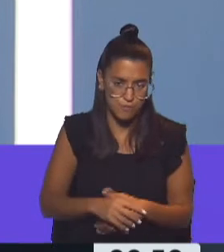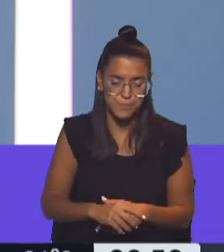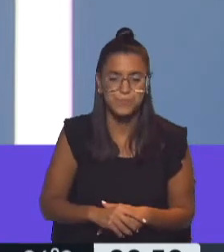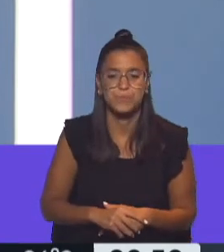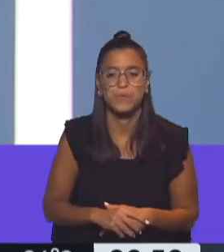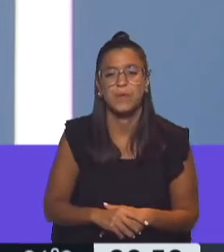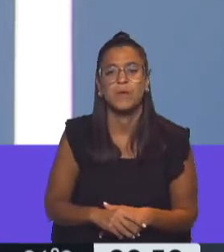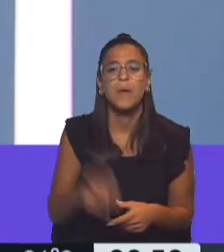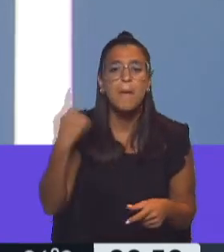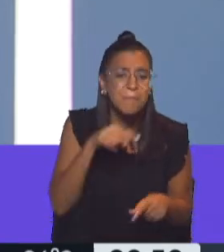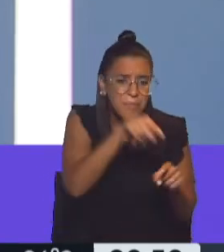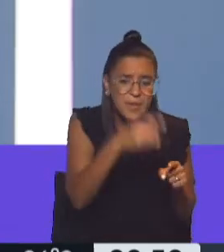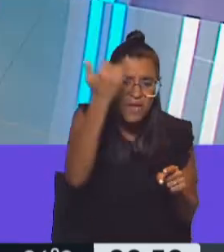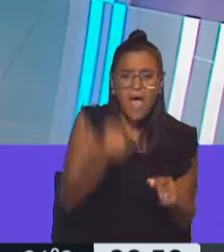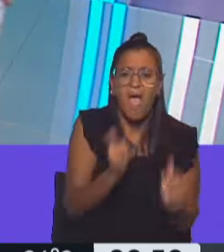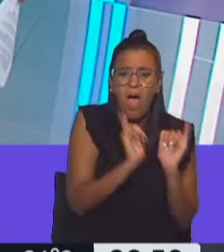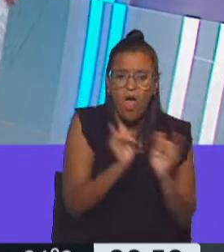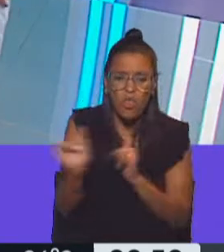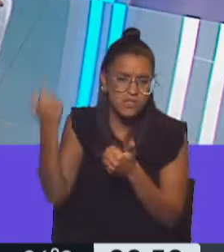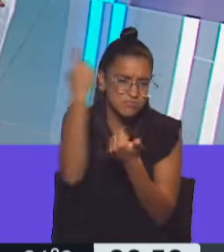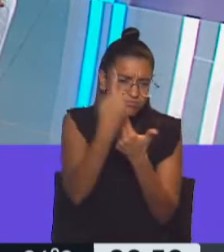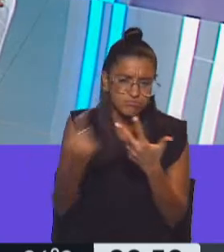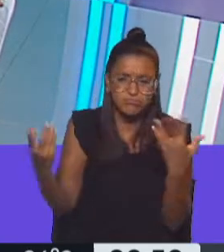ve la cantidad de adolescentes